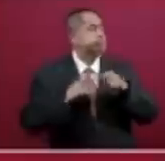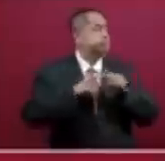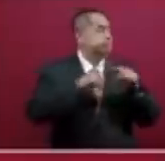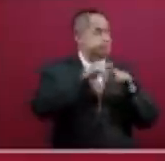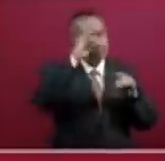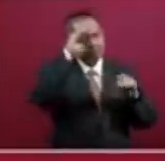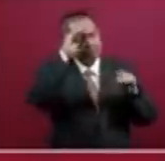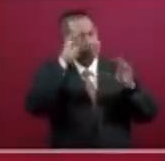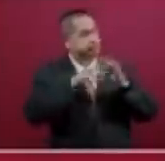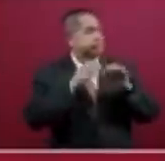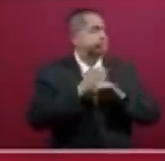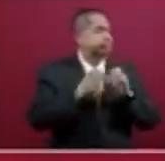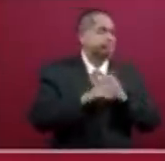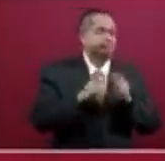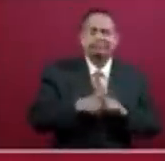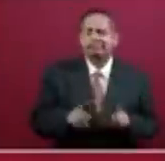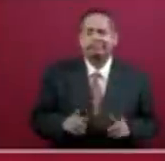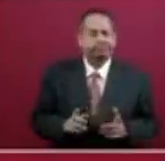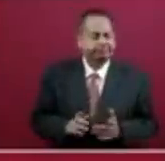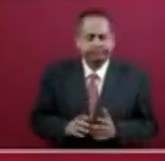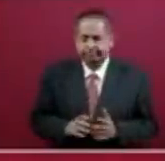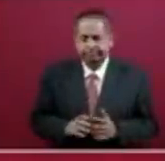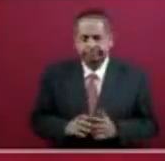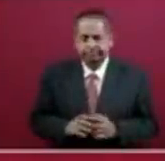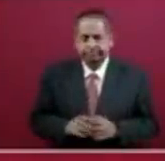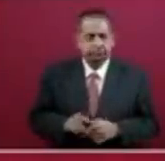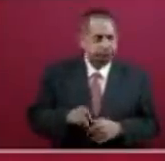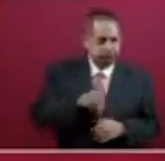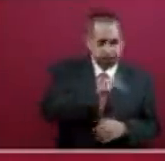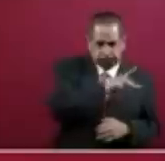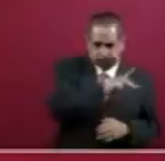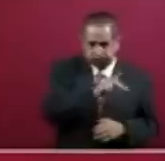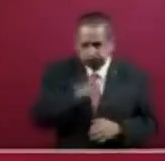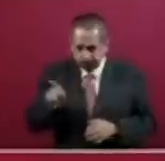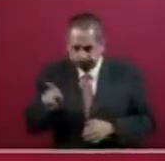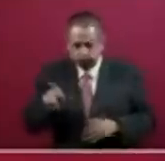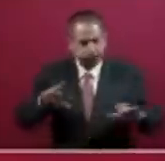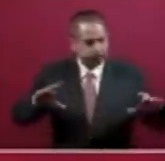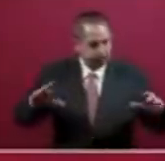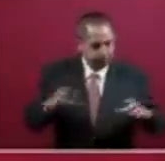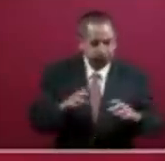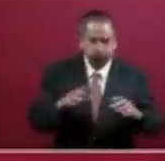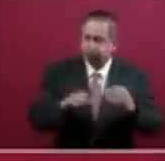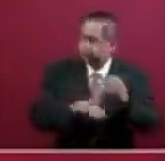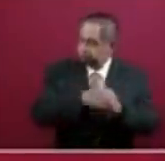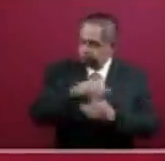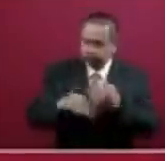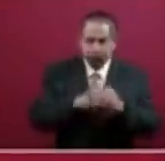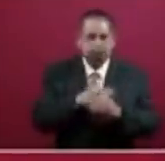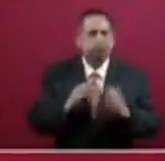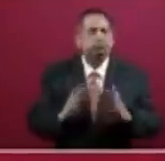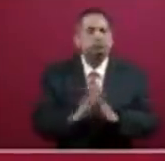distinto. Entonces, todos tenemos que participar.